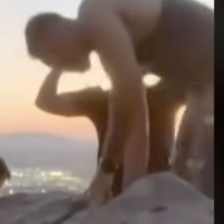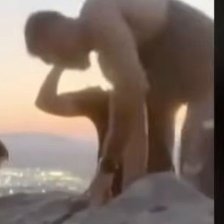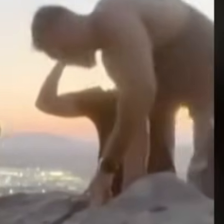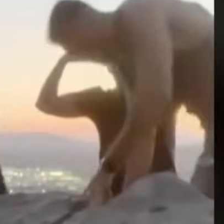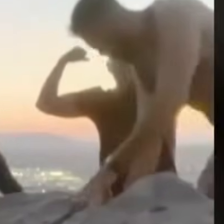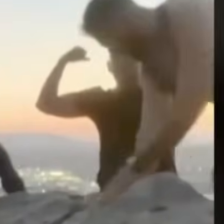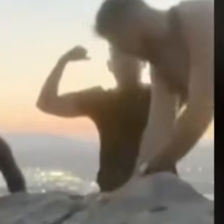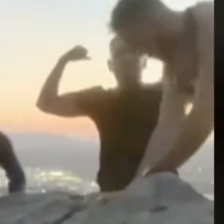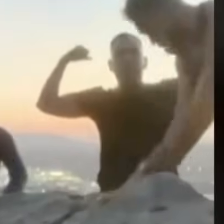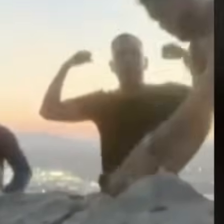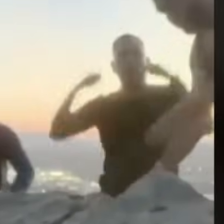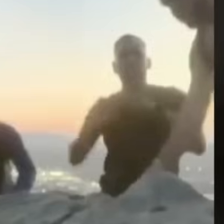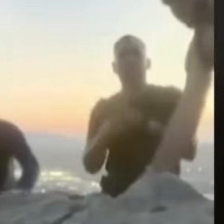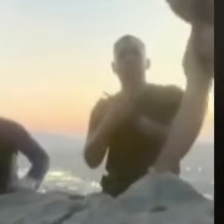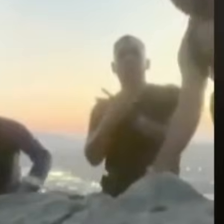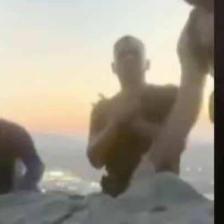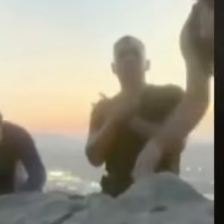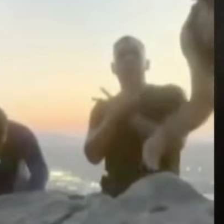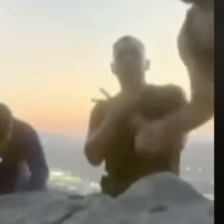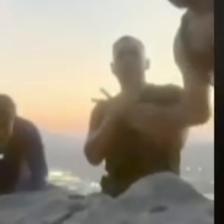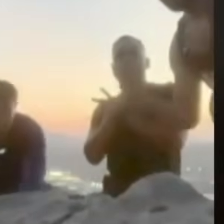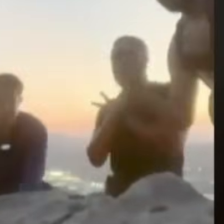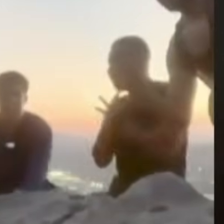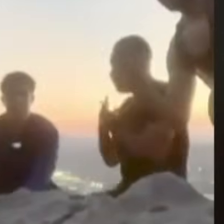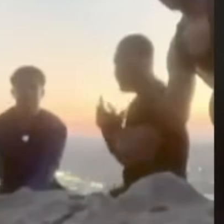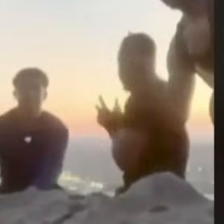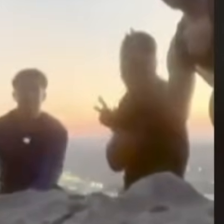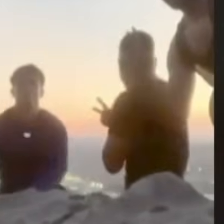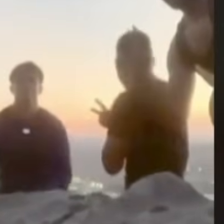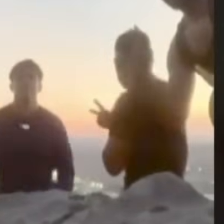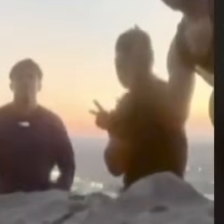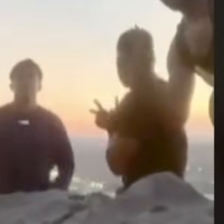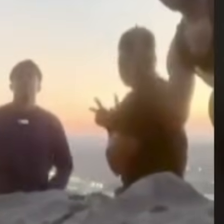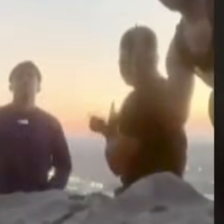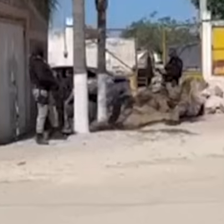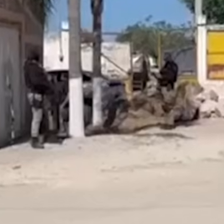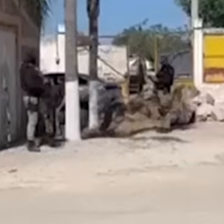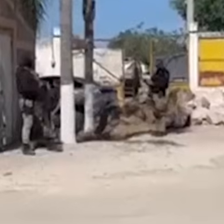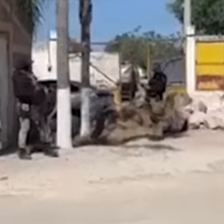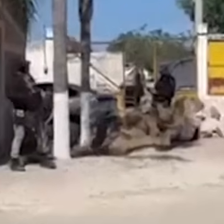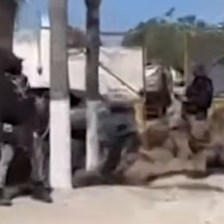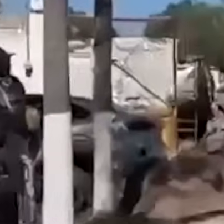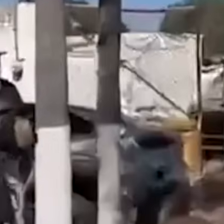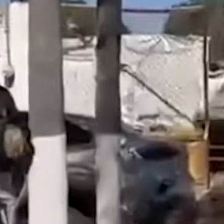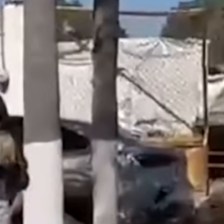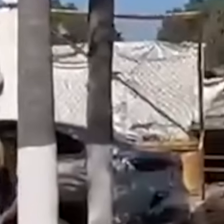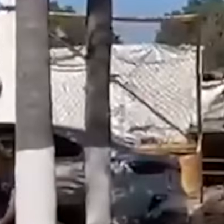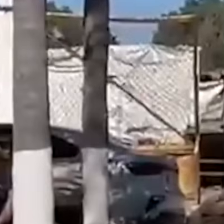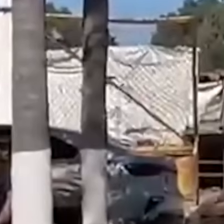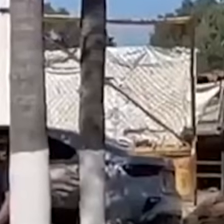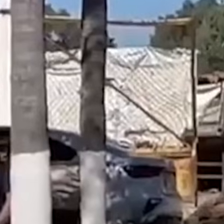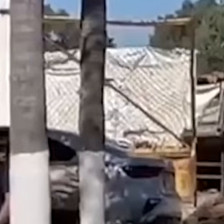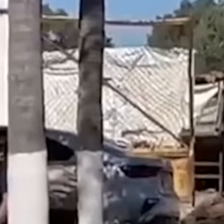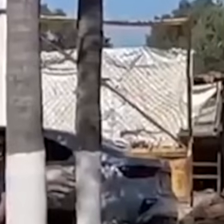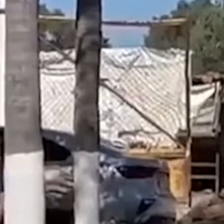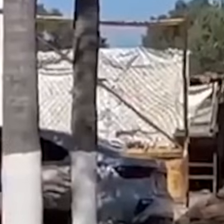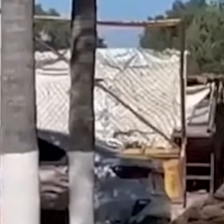años, desde su infancia, 20, 22 años promedio, y al final, pues no sabemos todavía del todo. Entonces,